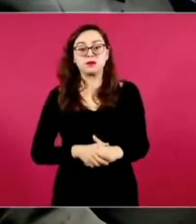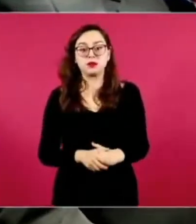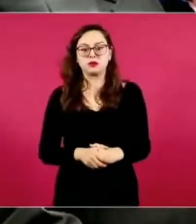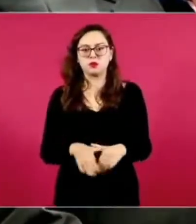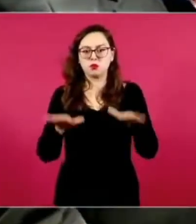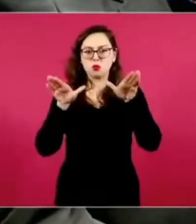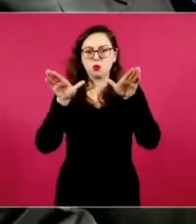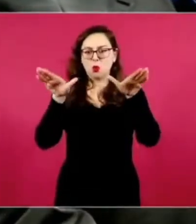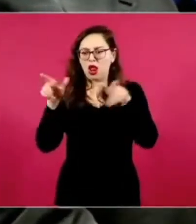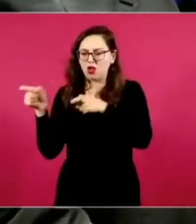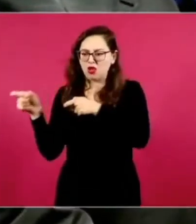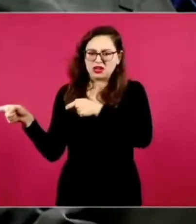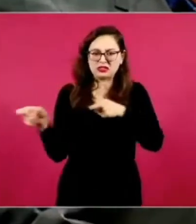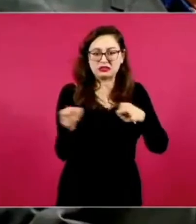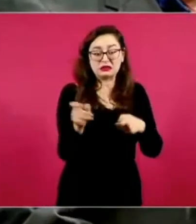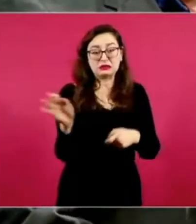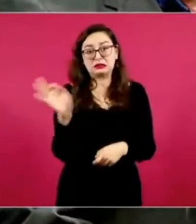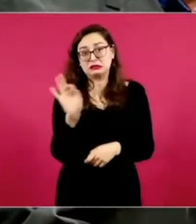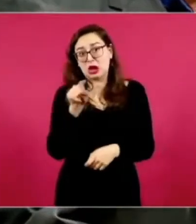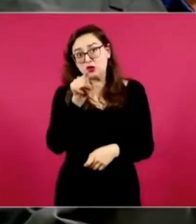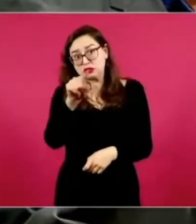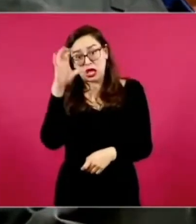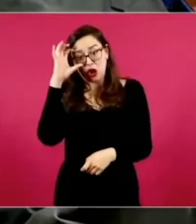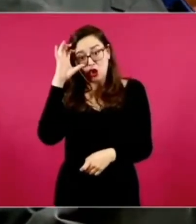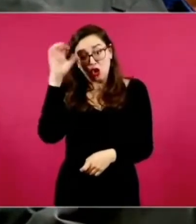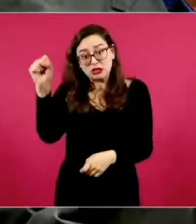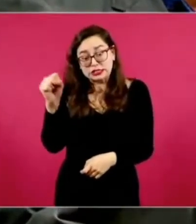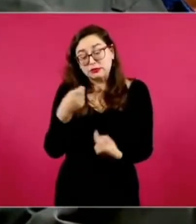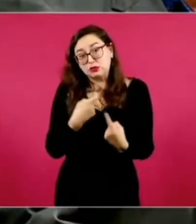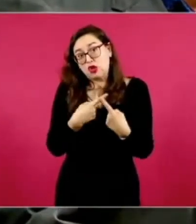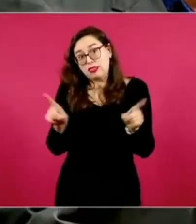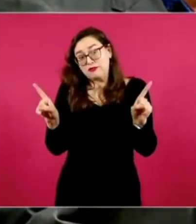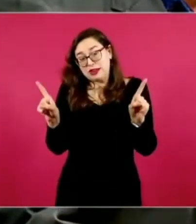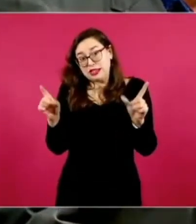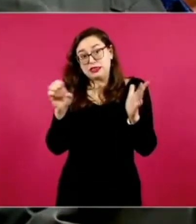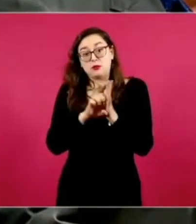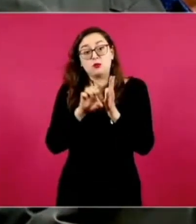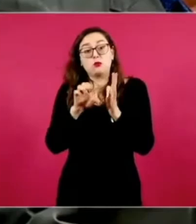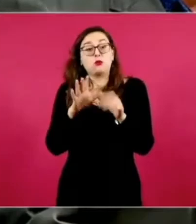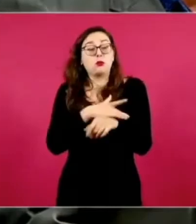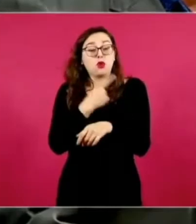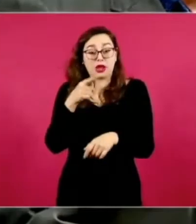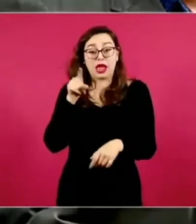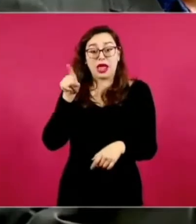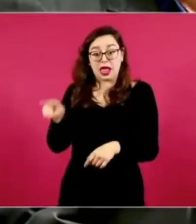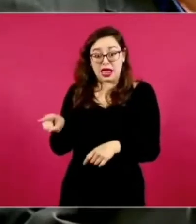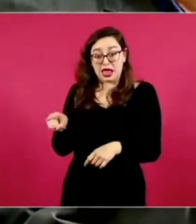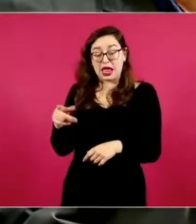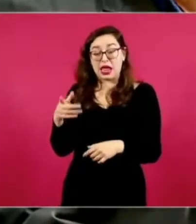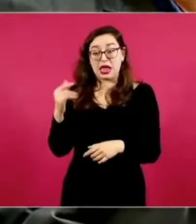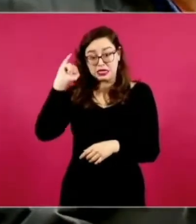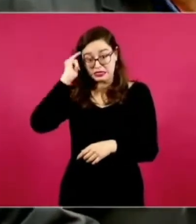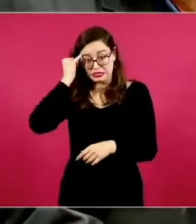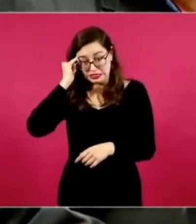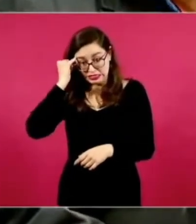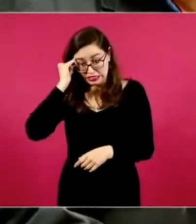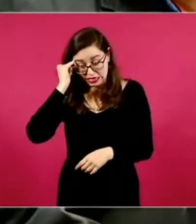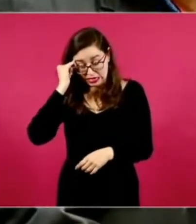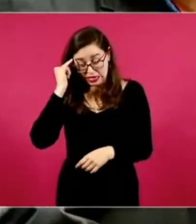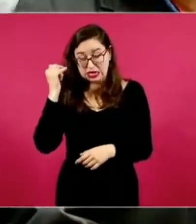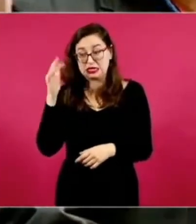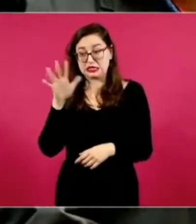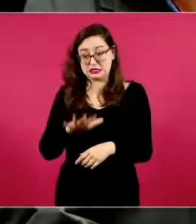vuelos rasantes? Porque en pueblos y comunidades indígenas de Chiapas, vuelo rasante